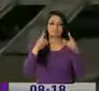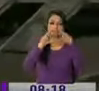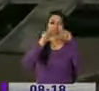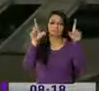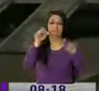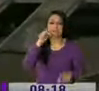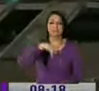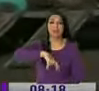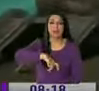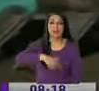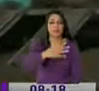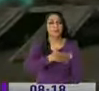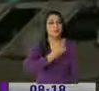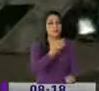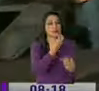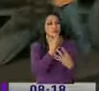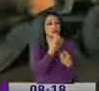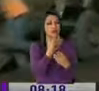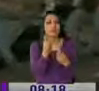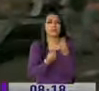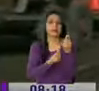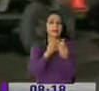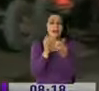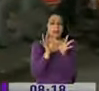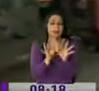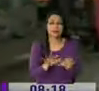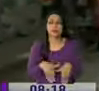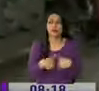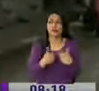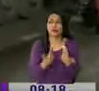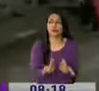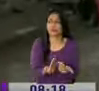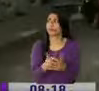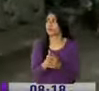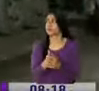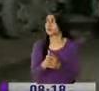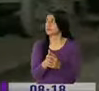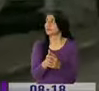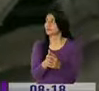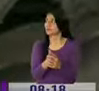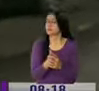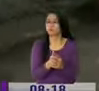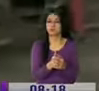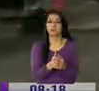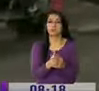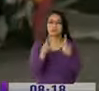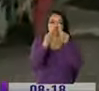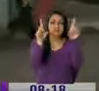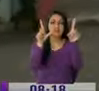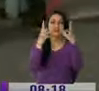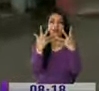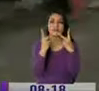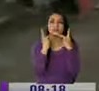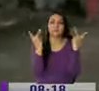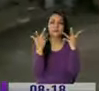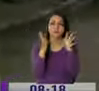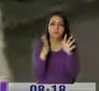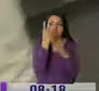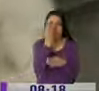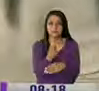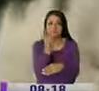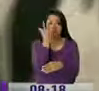para que por favor nos diga qué trabajos se realizaron en este sector y luego sí la solución definitiva por parte de la empresa de obras públicas. Muy buenos